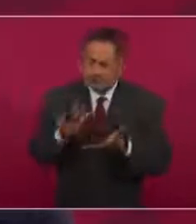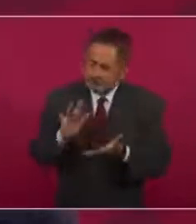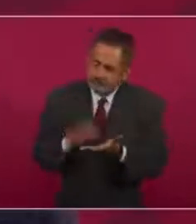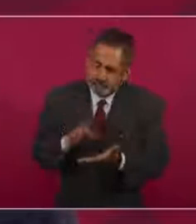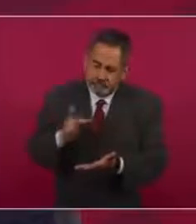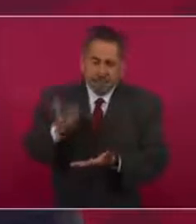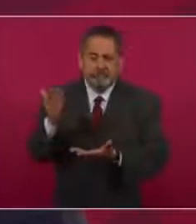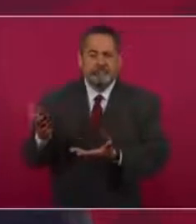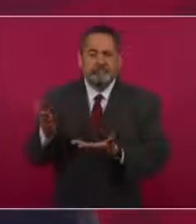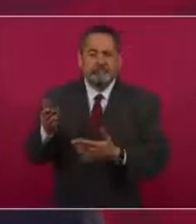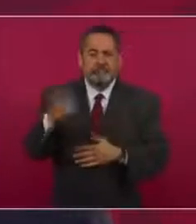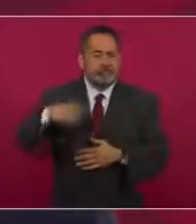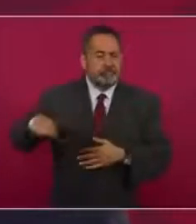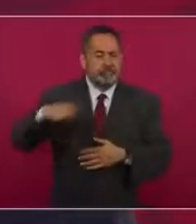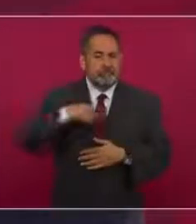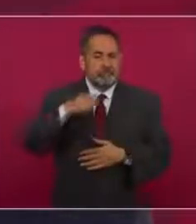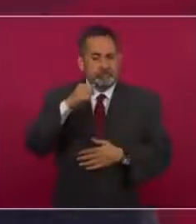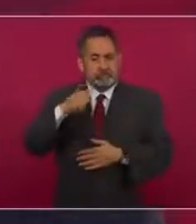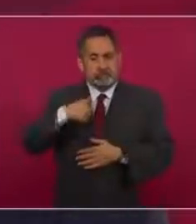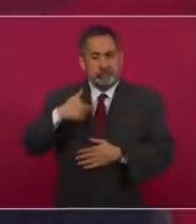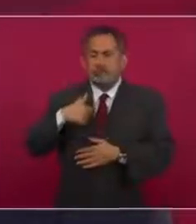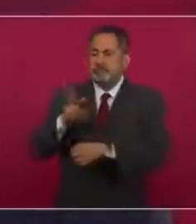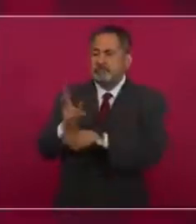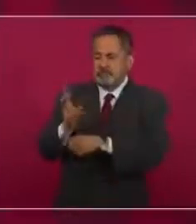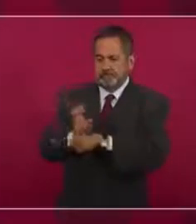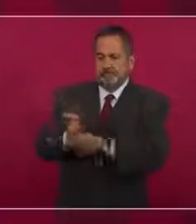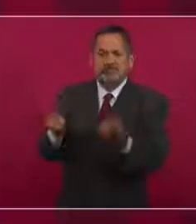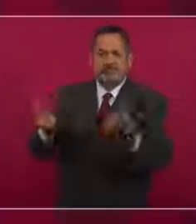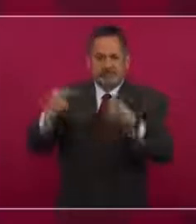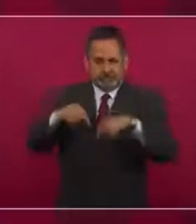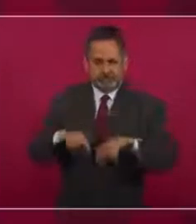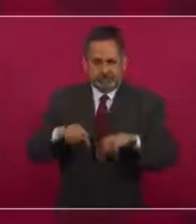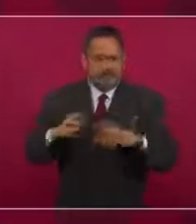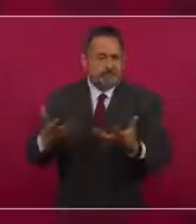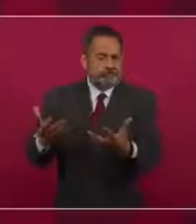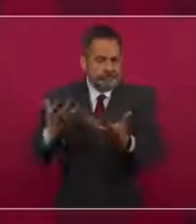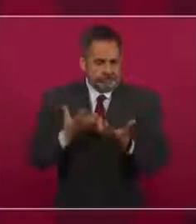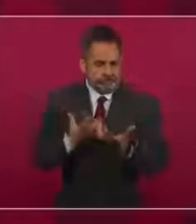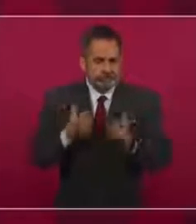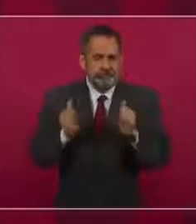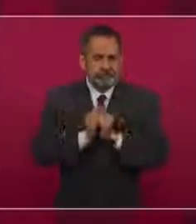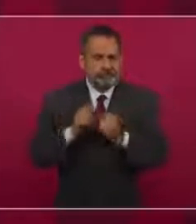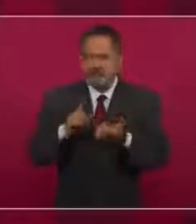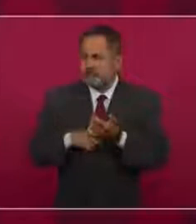agradecerles y los invité para que estén aquí.